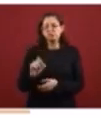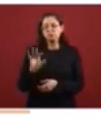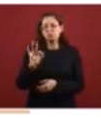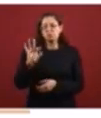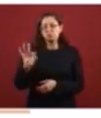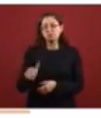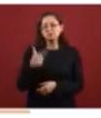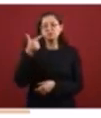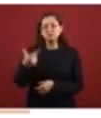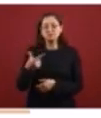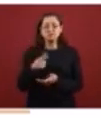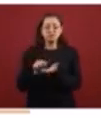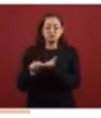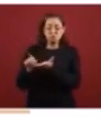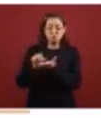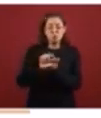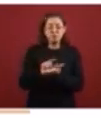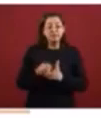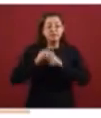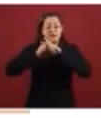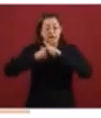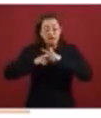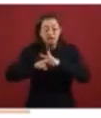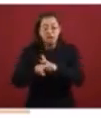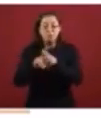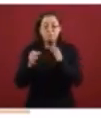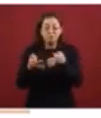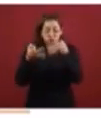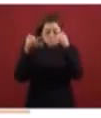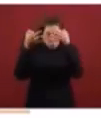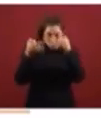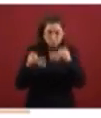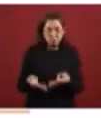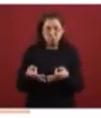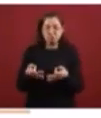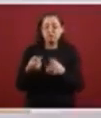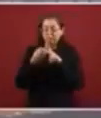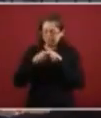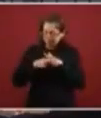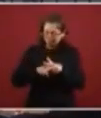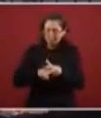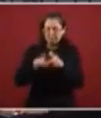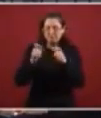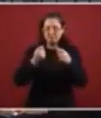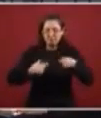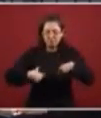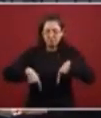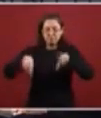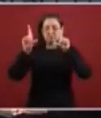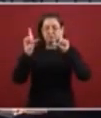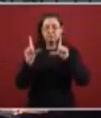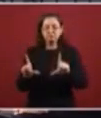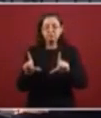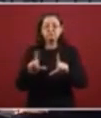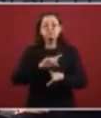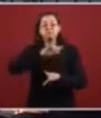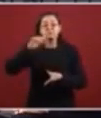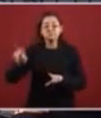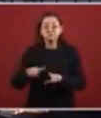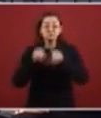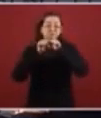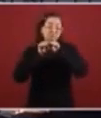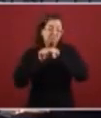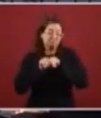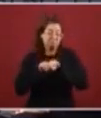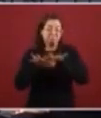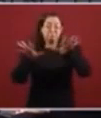son los twitters originales con un volumen de estos twitters es posible tener este alcance de casi